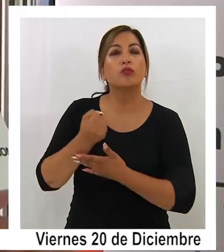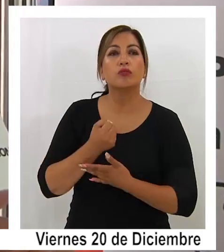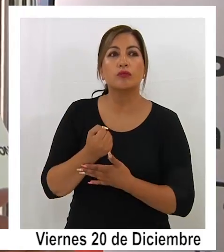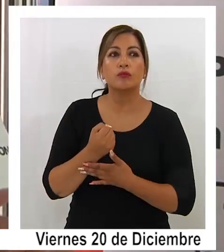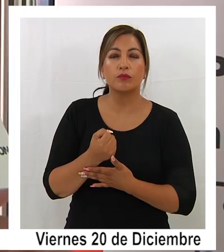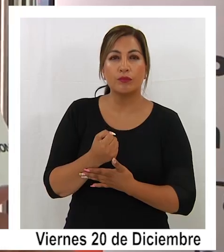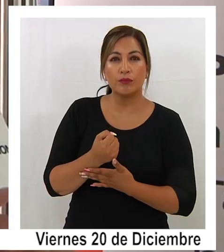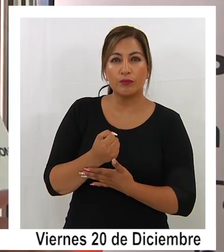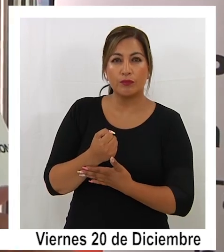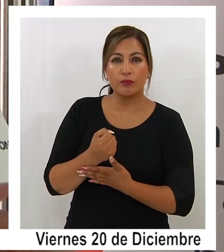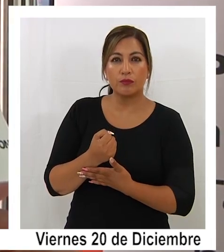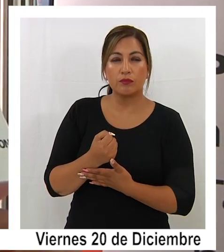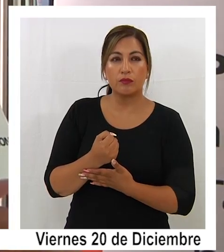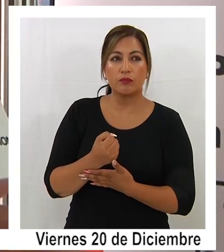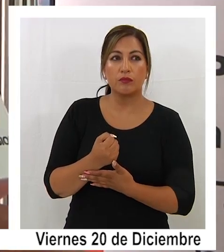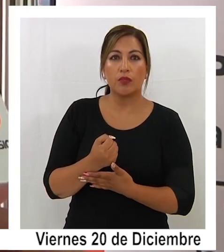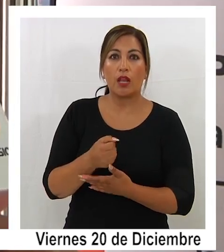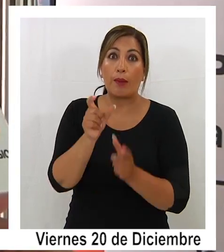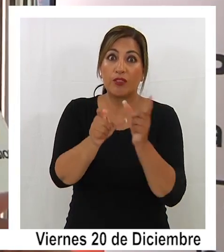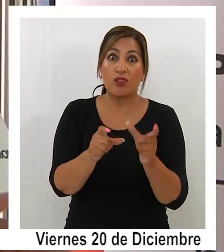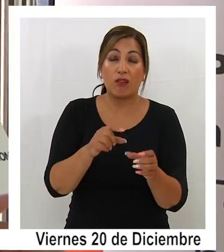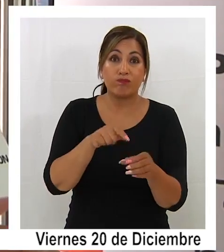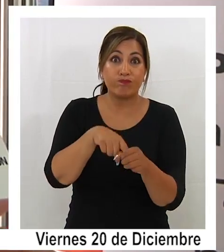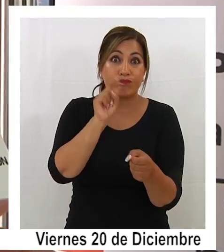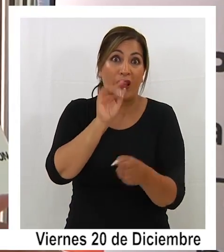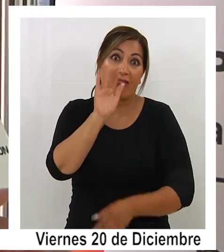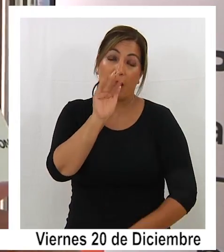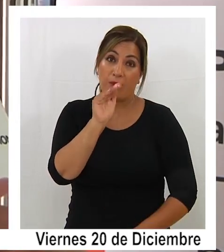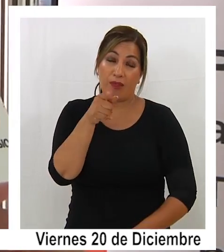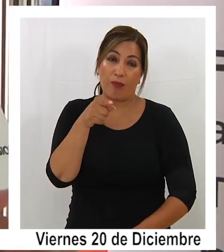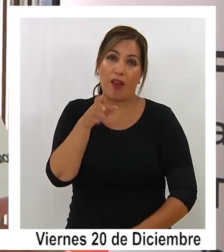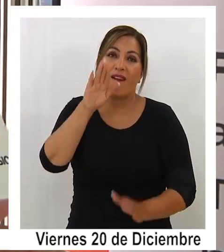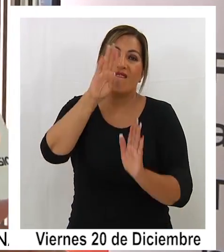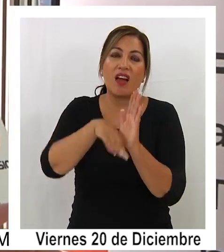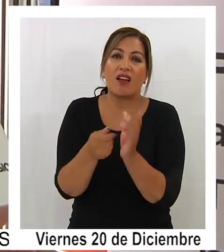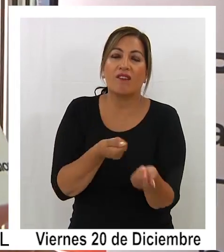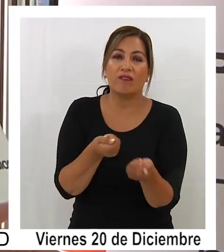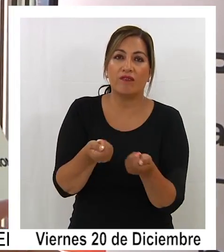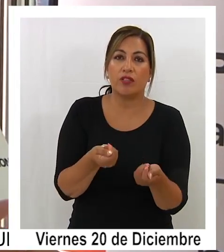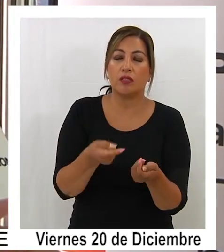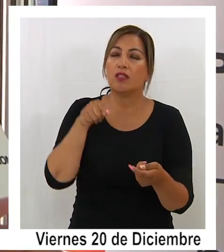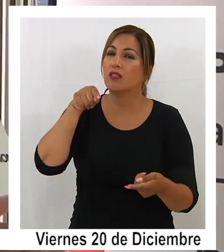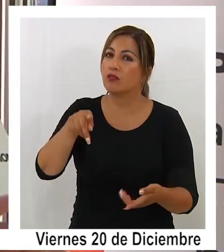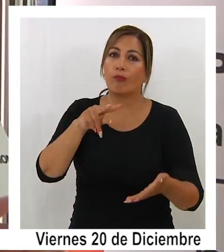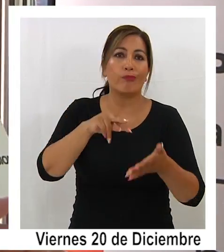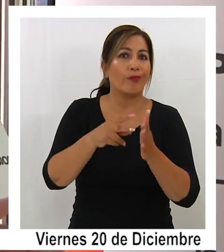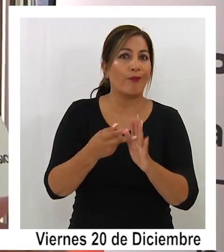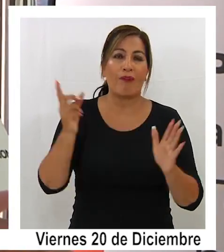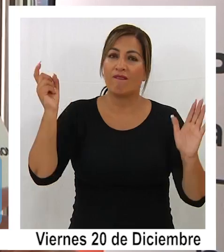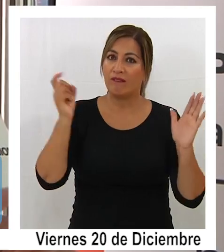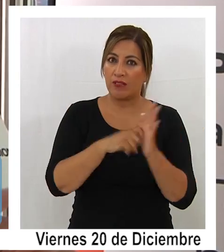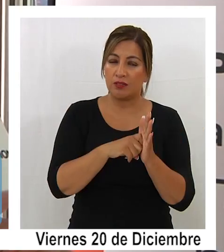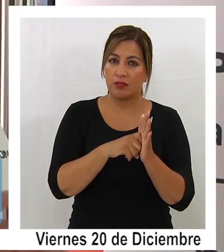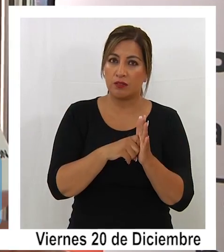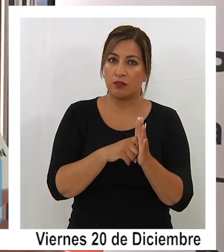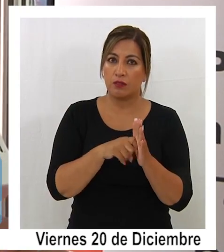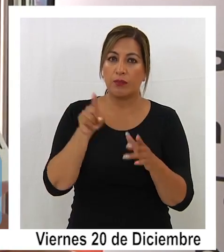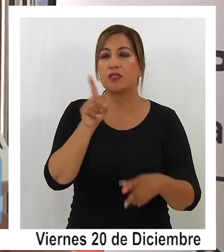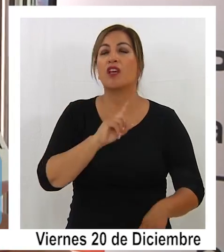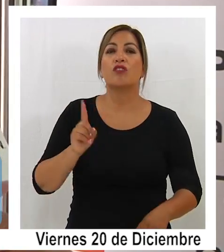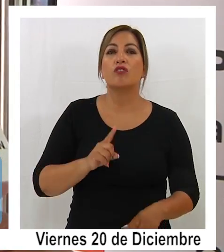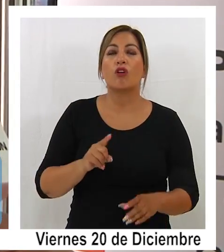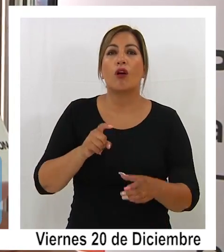día. Esto nos ayuda para poder no tener que despedir gente, por las bajas ventas, porque todo esto ha sido un ciclo, un periodo,